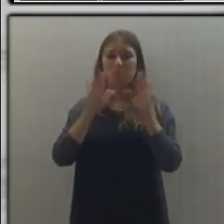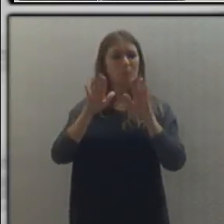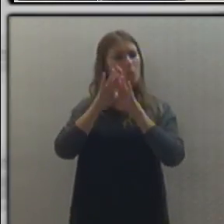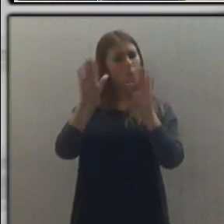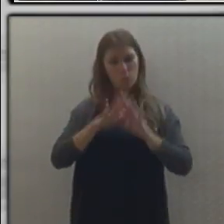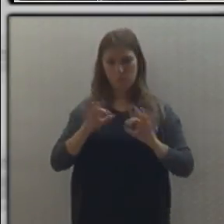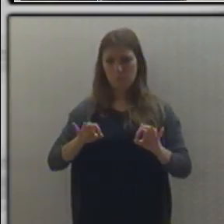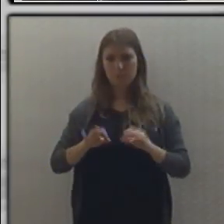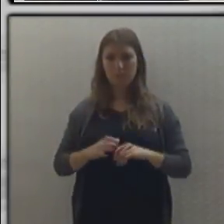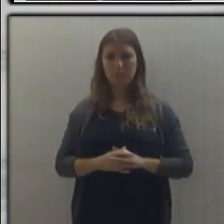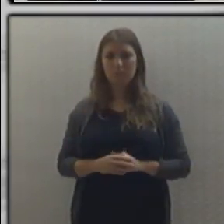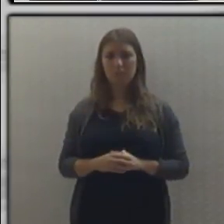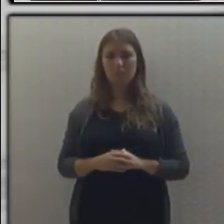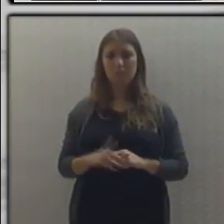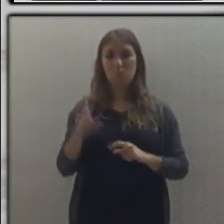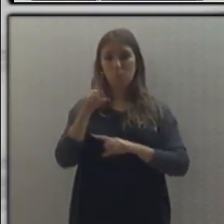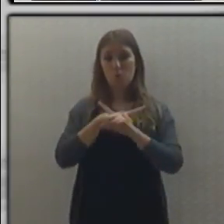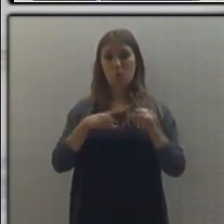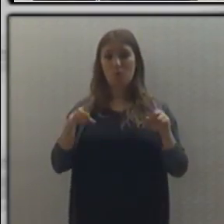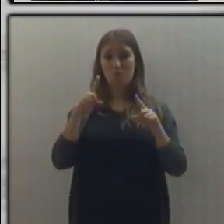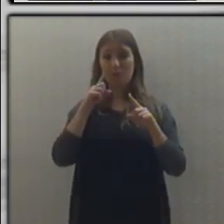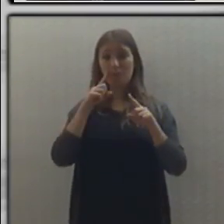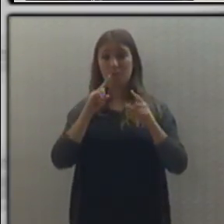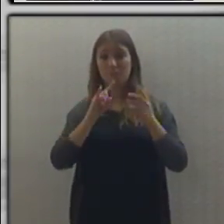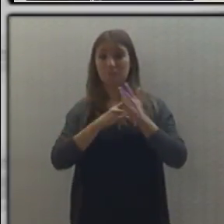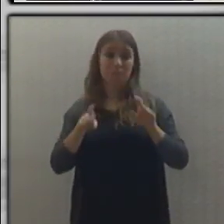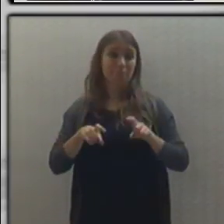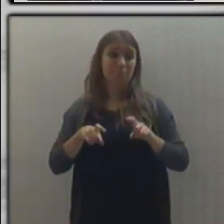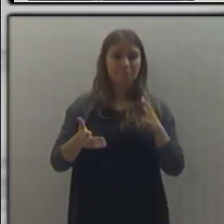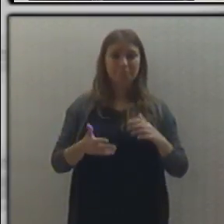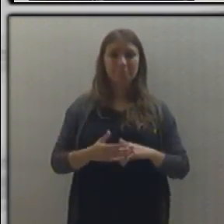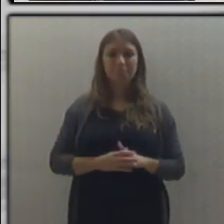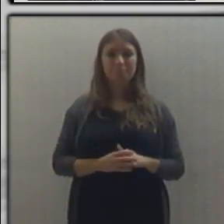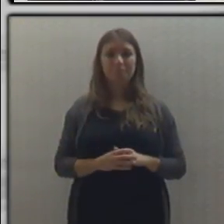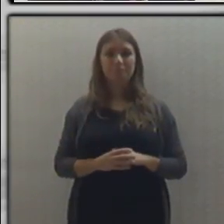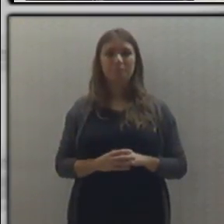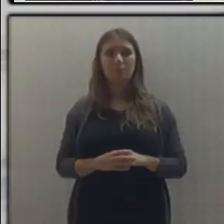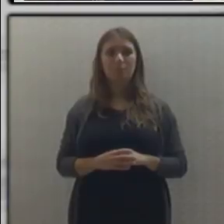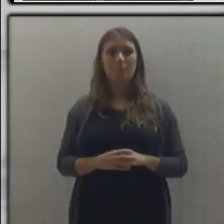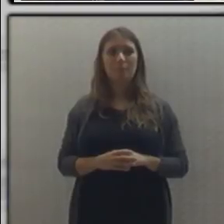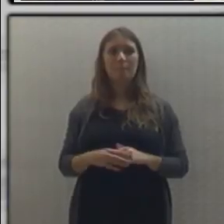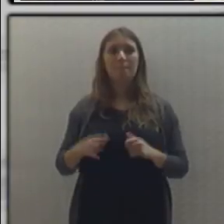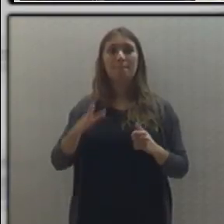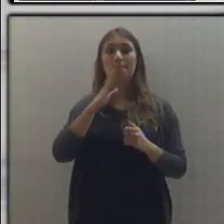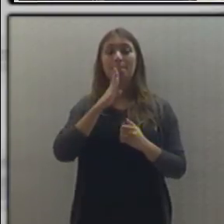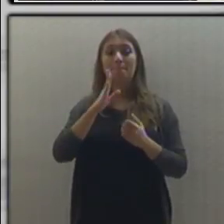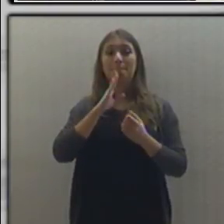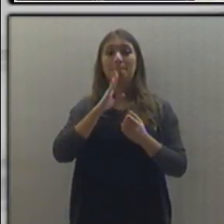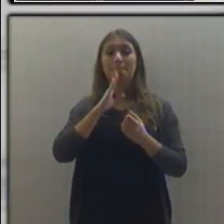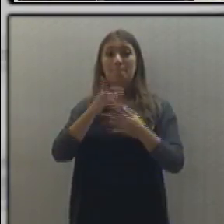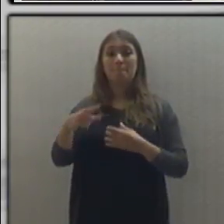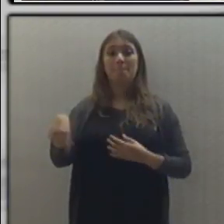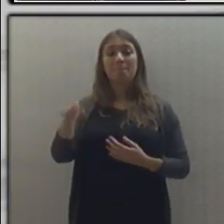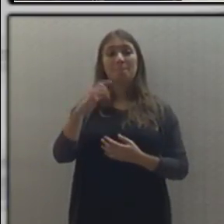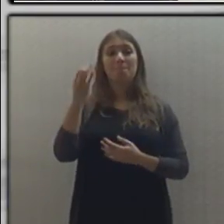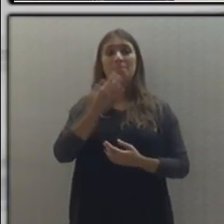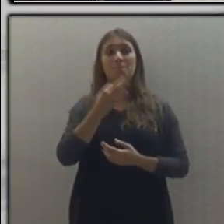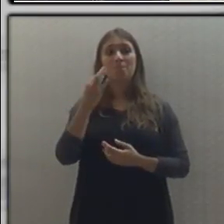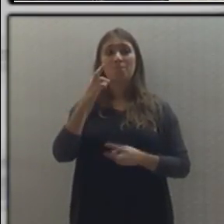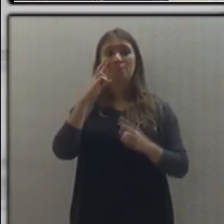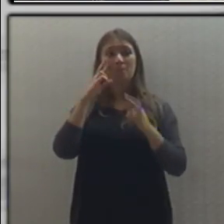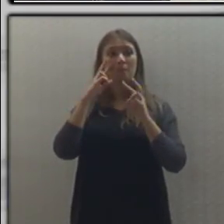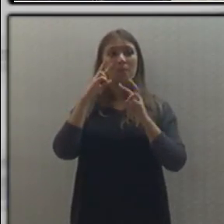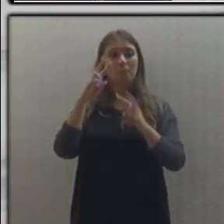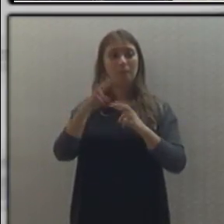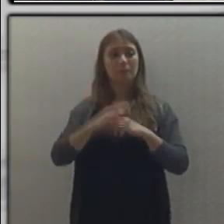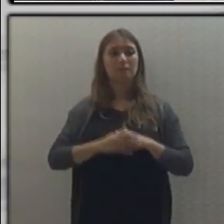últimas, es un problema logístico. Bien, lo que os quería explicar es que ellos lo que han hecho es diferenciar, veis ahí